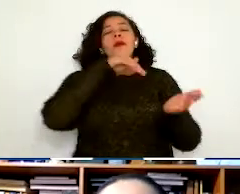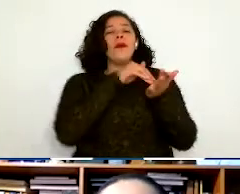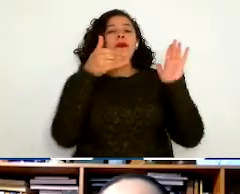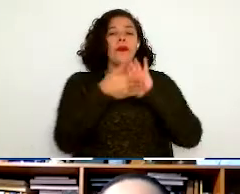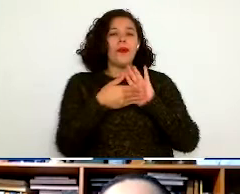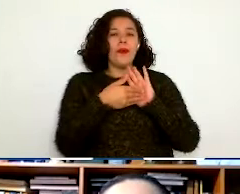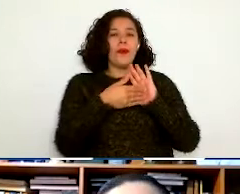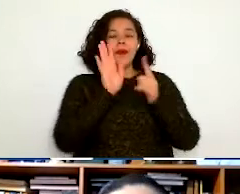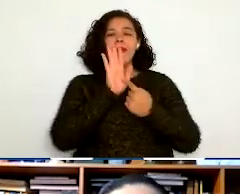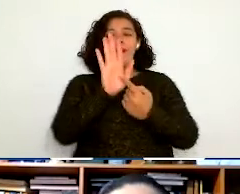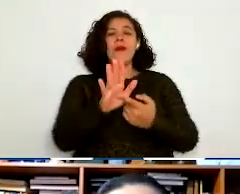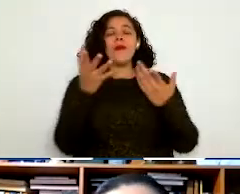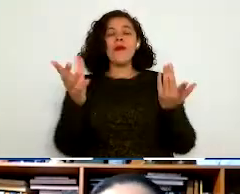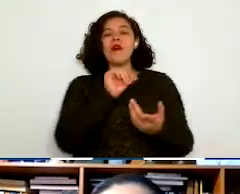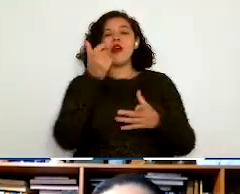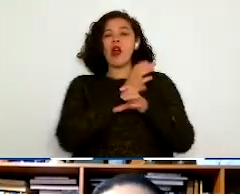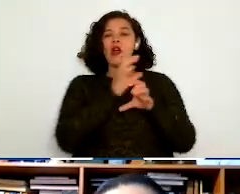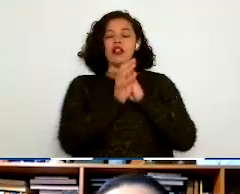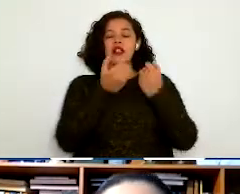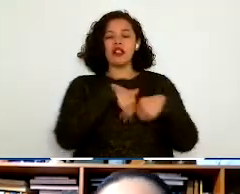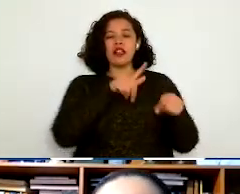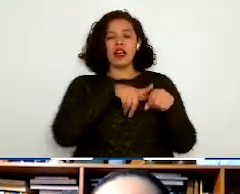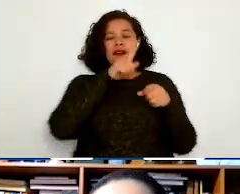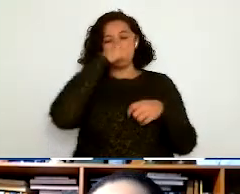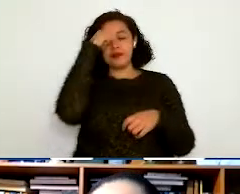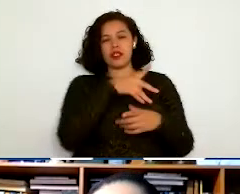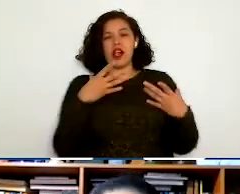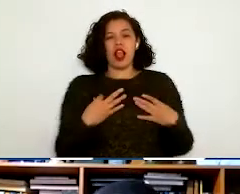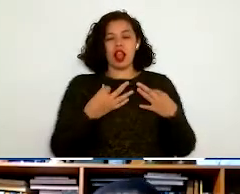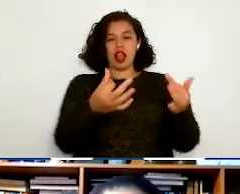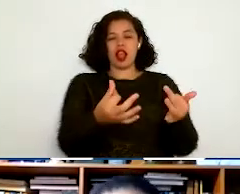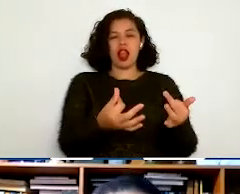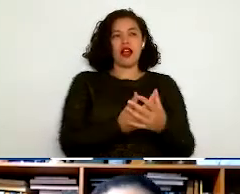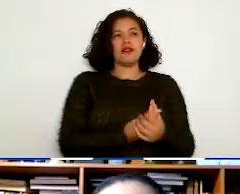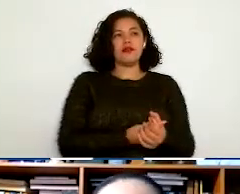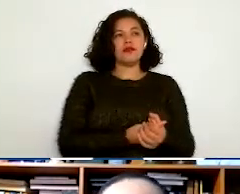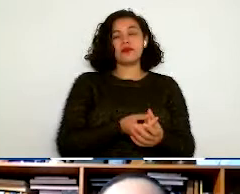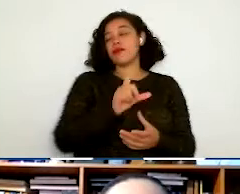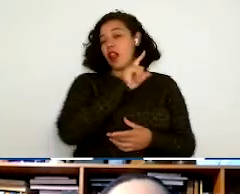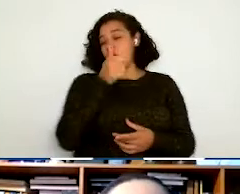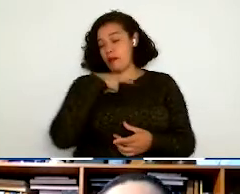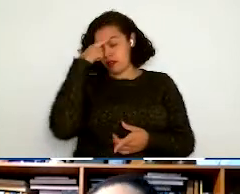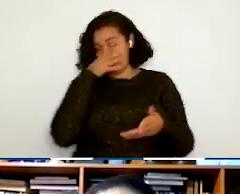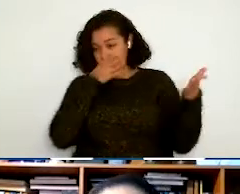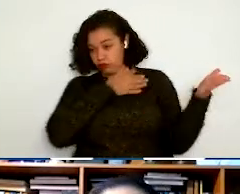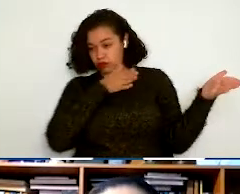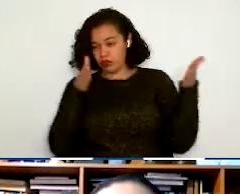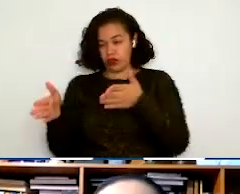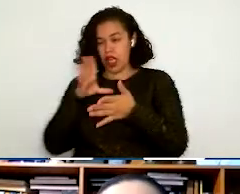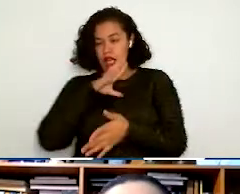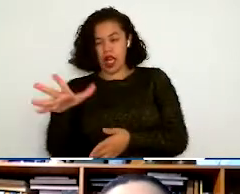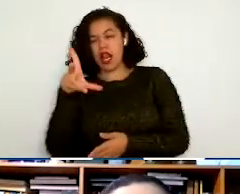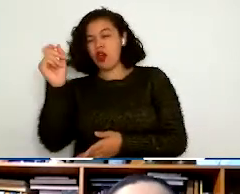otros elementos más de corte social cuando hablamos en términos de calidad, no tanto hablar y enfocarnos a la calidad en